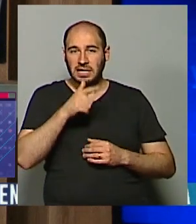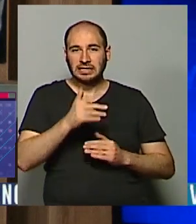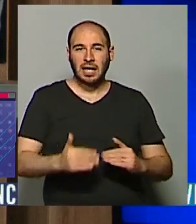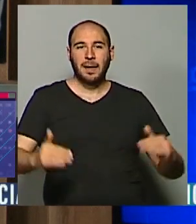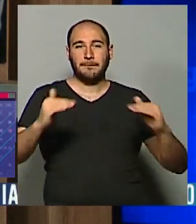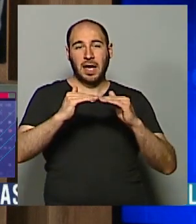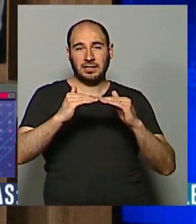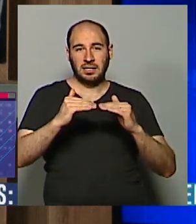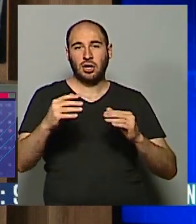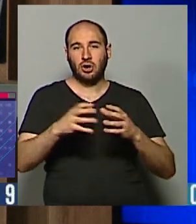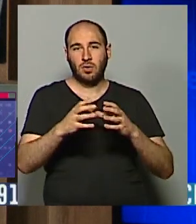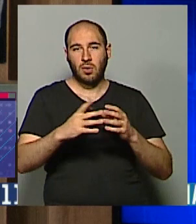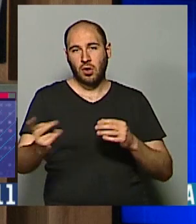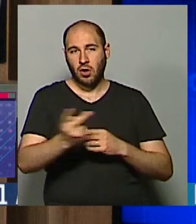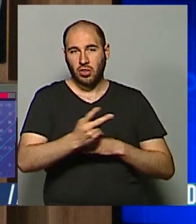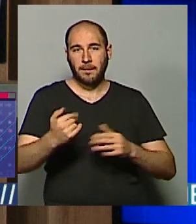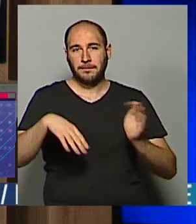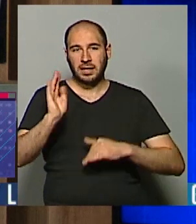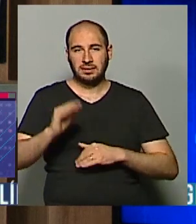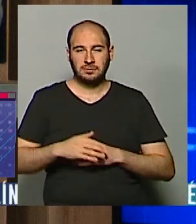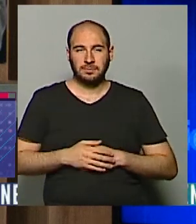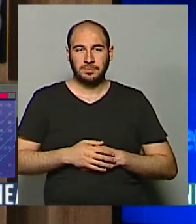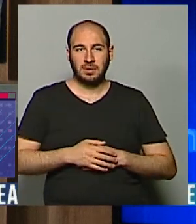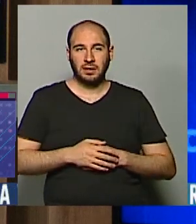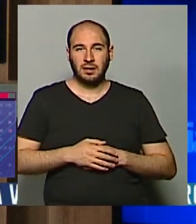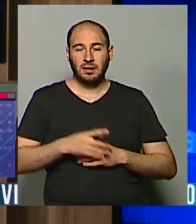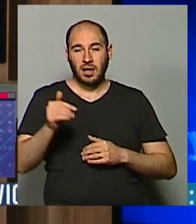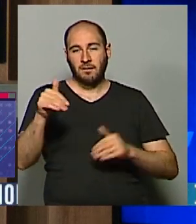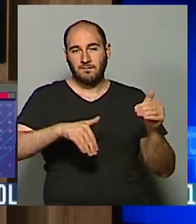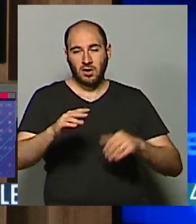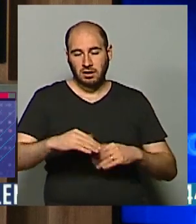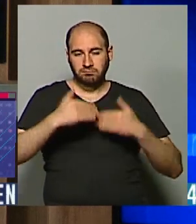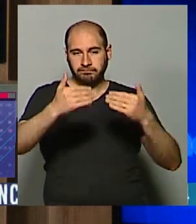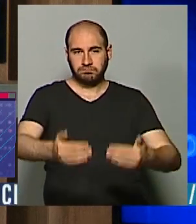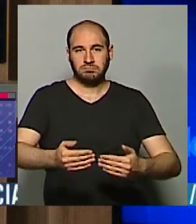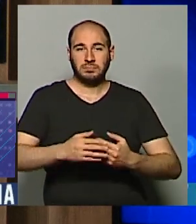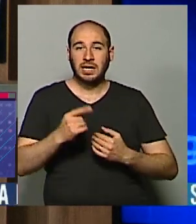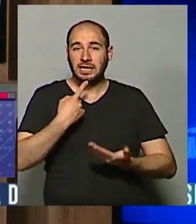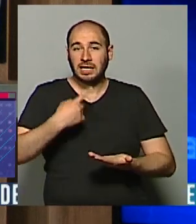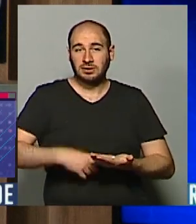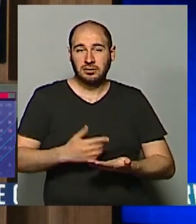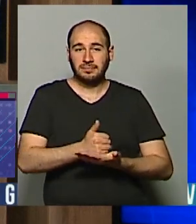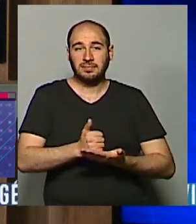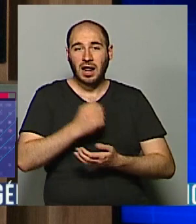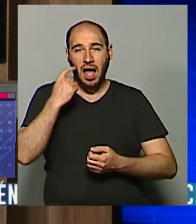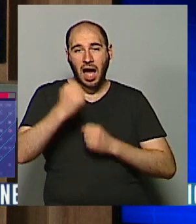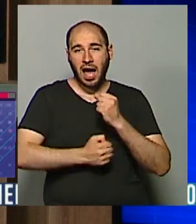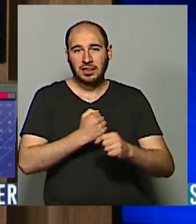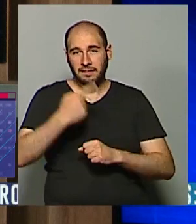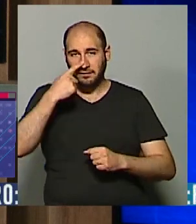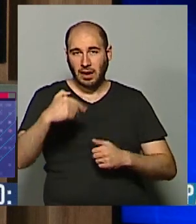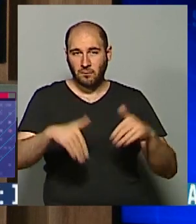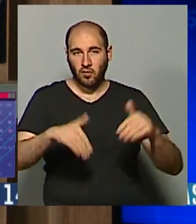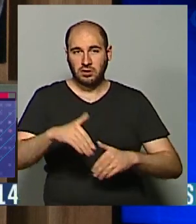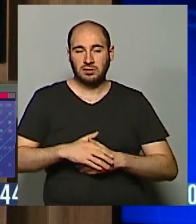empate entre las dos corrientes mayoritarias, ¿no es cierto?, que fueron al balotaje y decidieron, bueno, esperar el recuento definitivo.